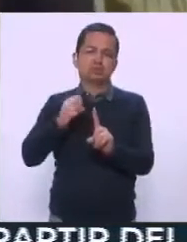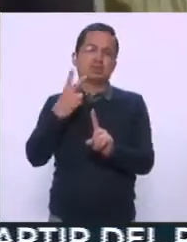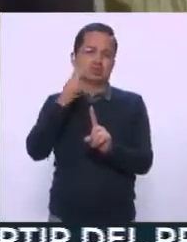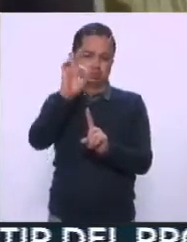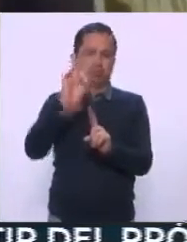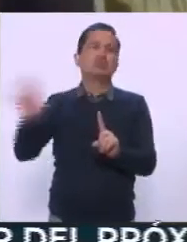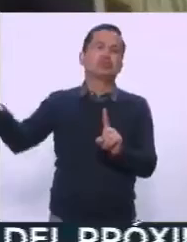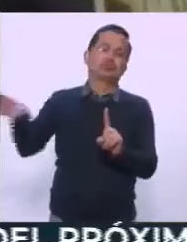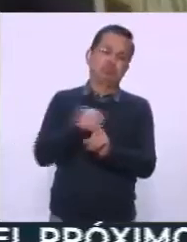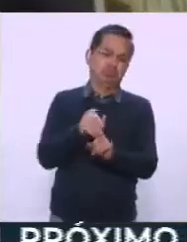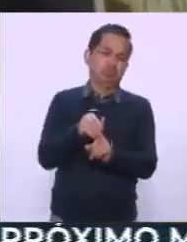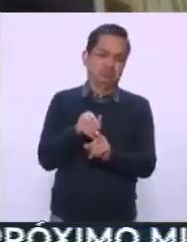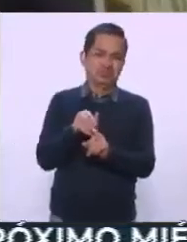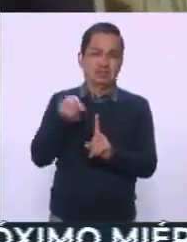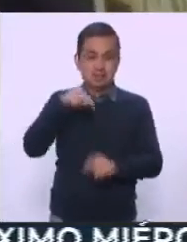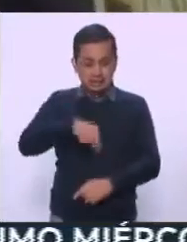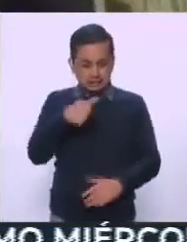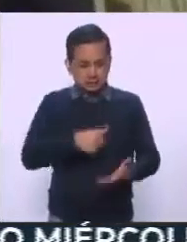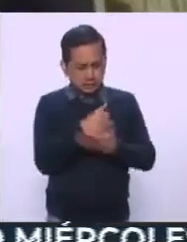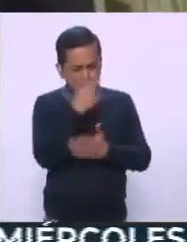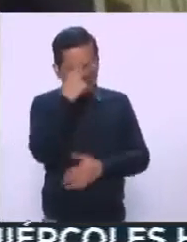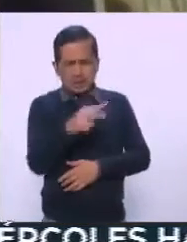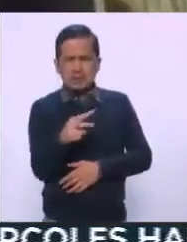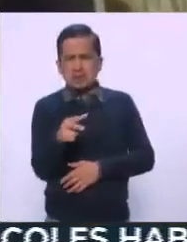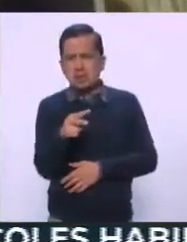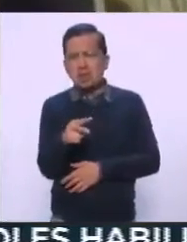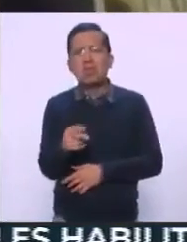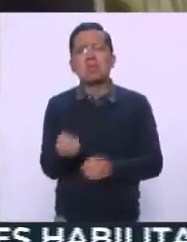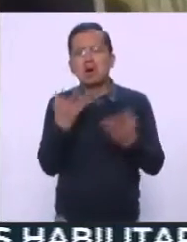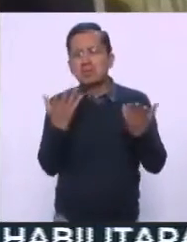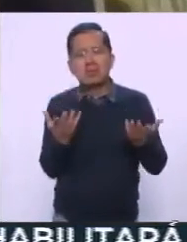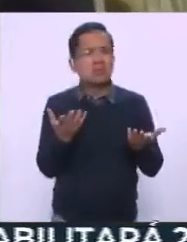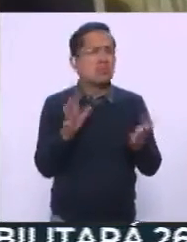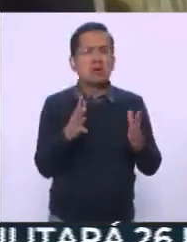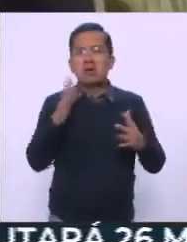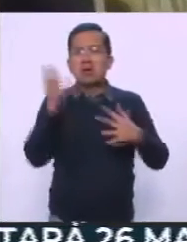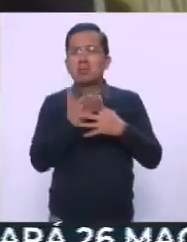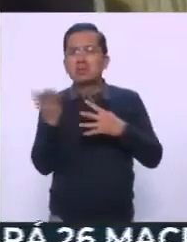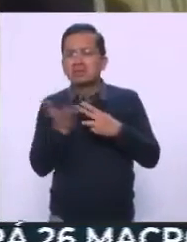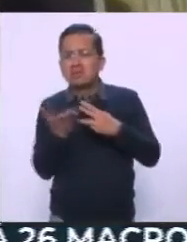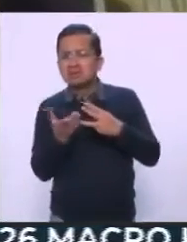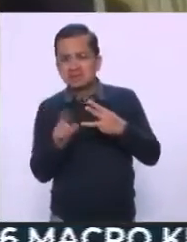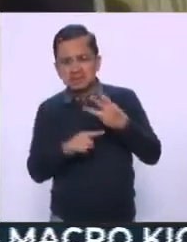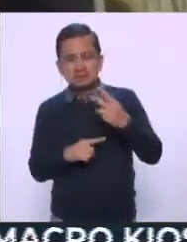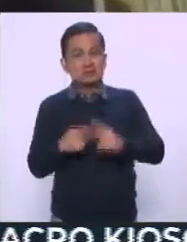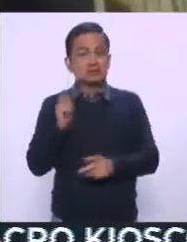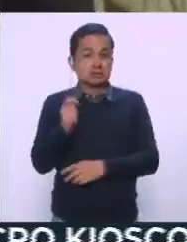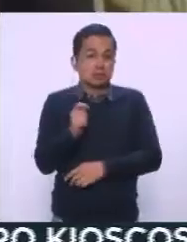efectivamente tiene COVID, ¿no? Aquí en la Ciudad de México es de una tercera parte, es decir, el otro 70%,